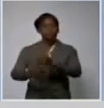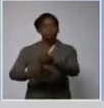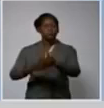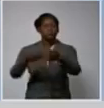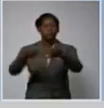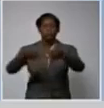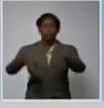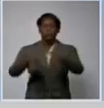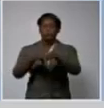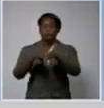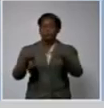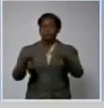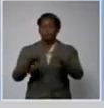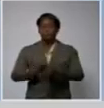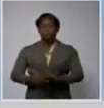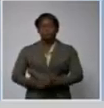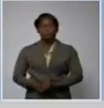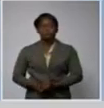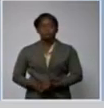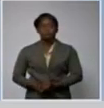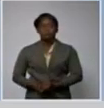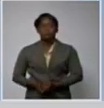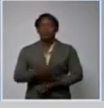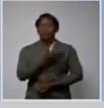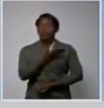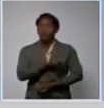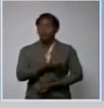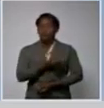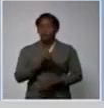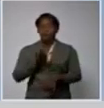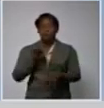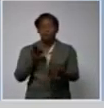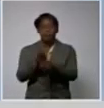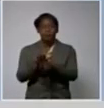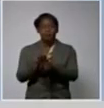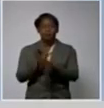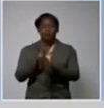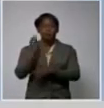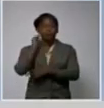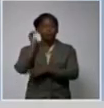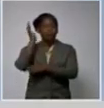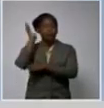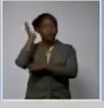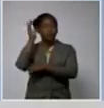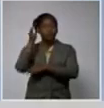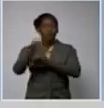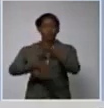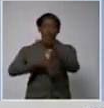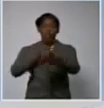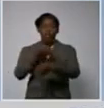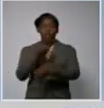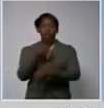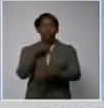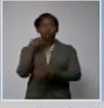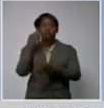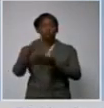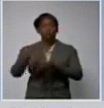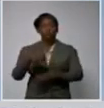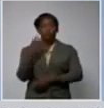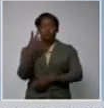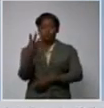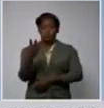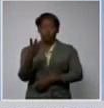estable. Lamentamos al inicio de la conferencia, dimos las condolencias a sus familiares y amistades por